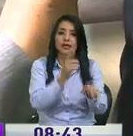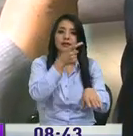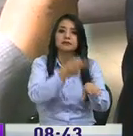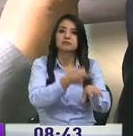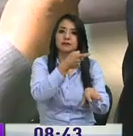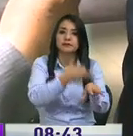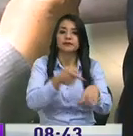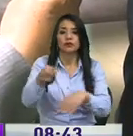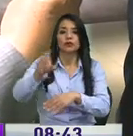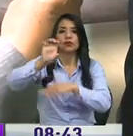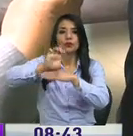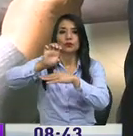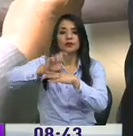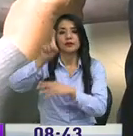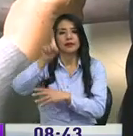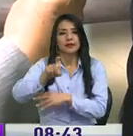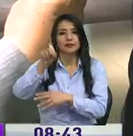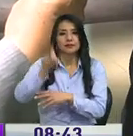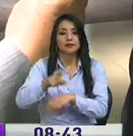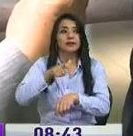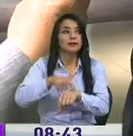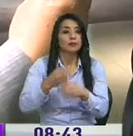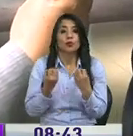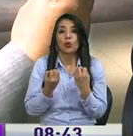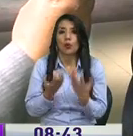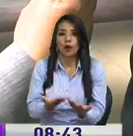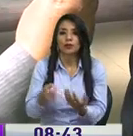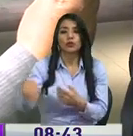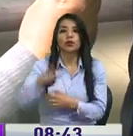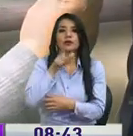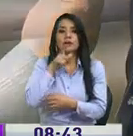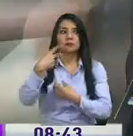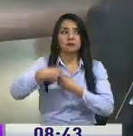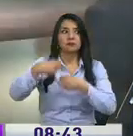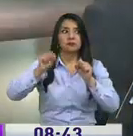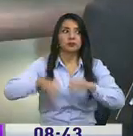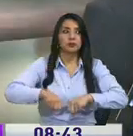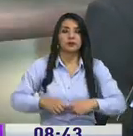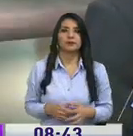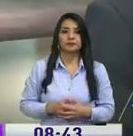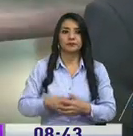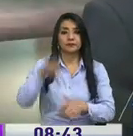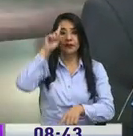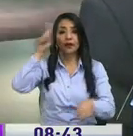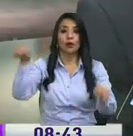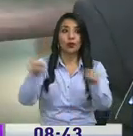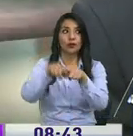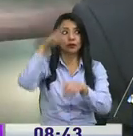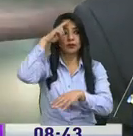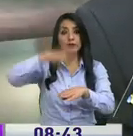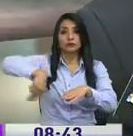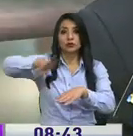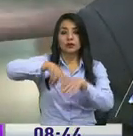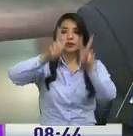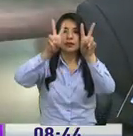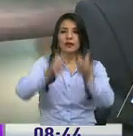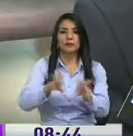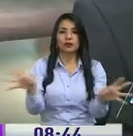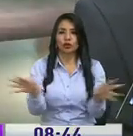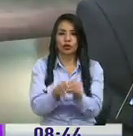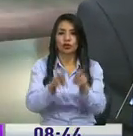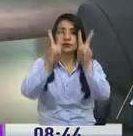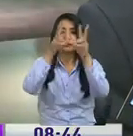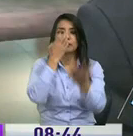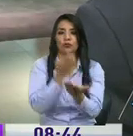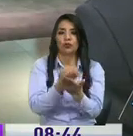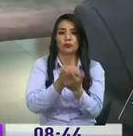necesita. Estamos pensando cuál es el tiempo y quiénes son los actores que deberían participar de él. En el acuerdo nacional habrá que discutir todos los temas alrededor de la economía.